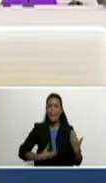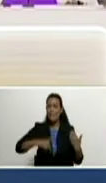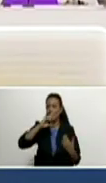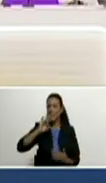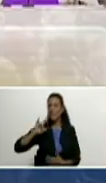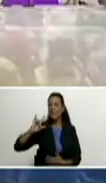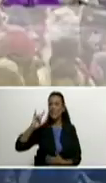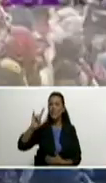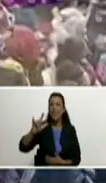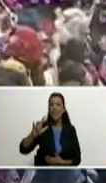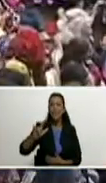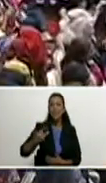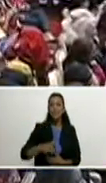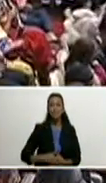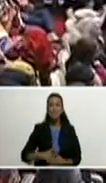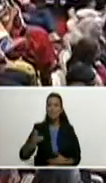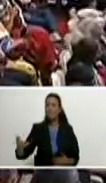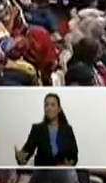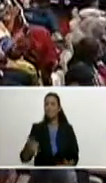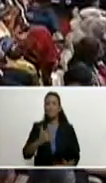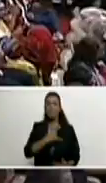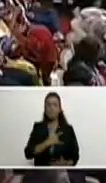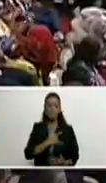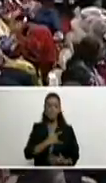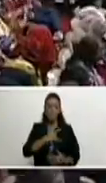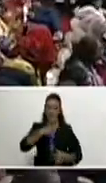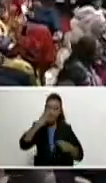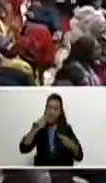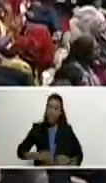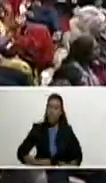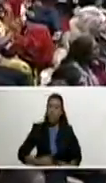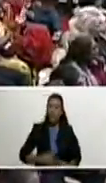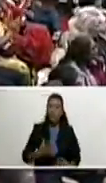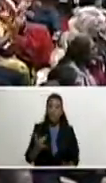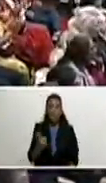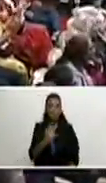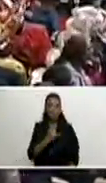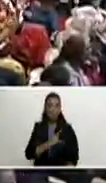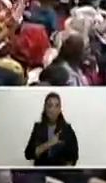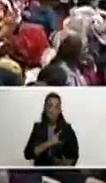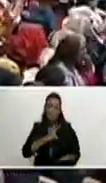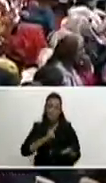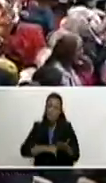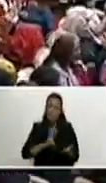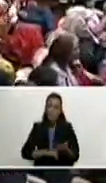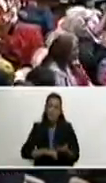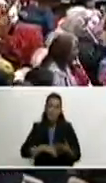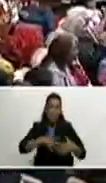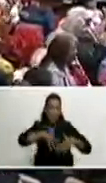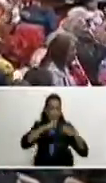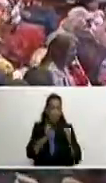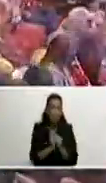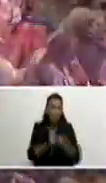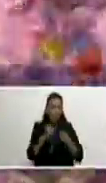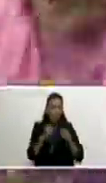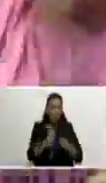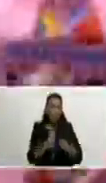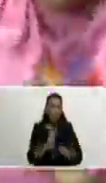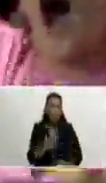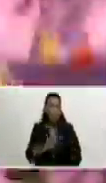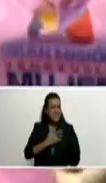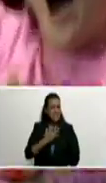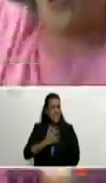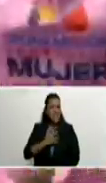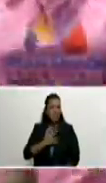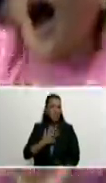Y siento que el amor de ustedes es sincero. Y siento que el amor de ustedes es a prueba de fuego. Y siento que el